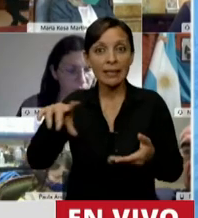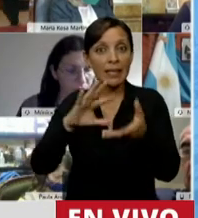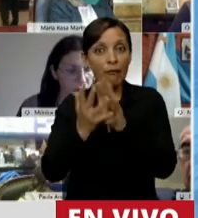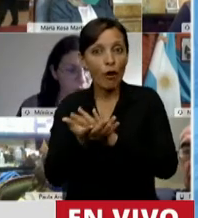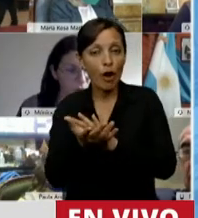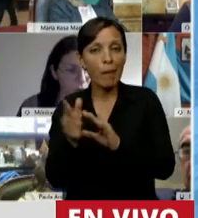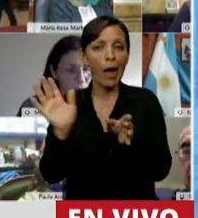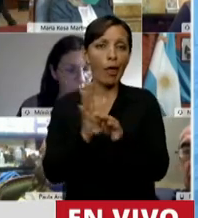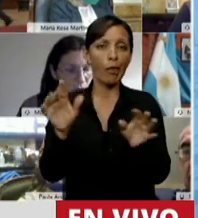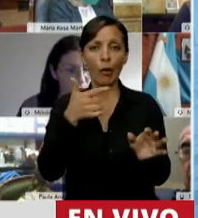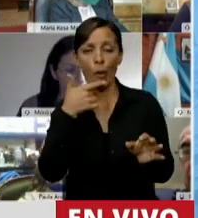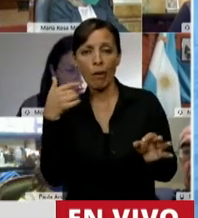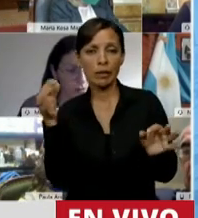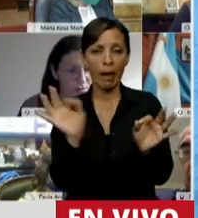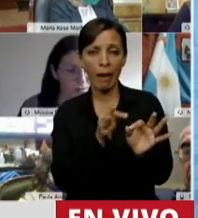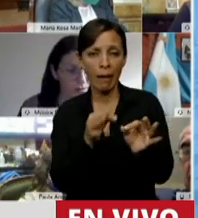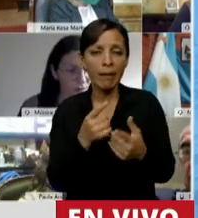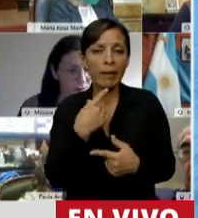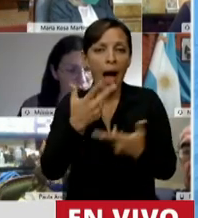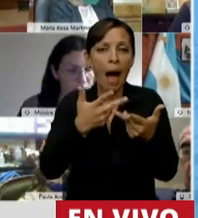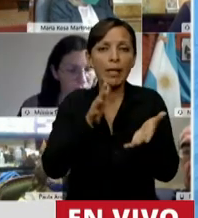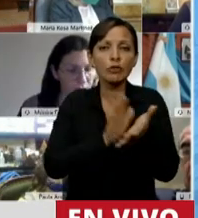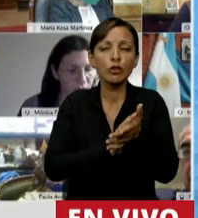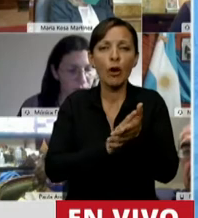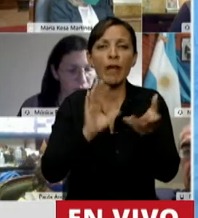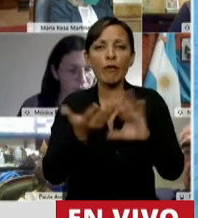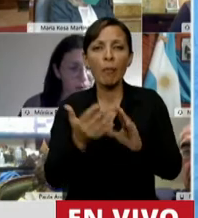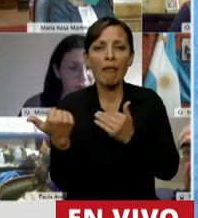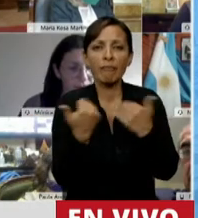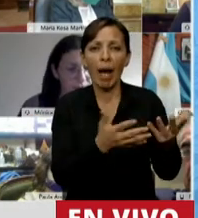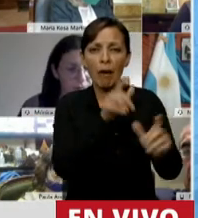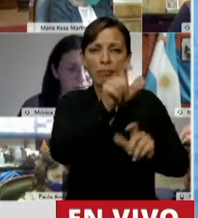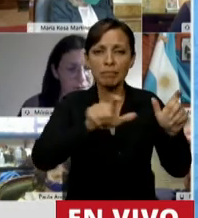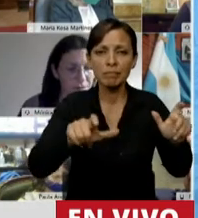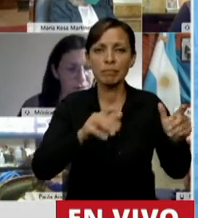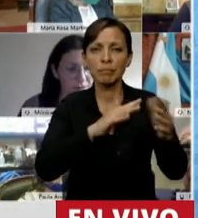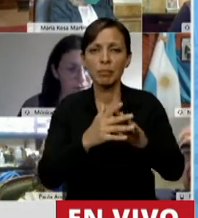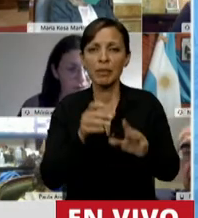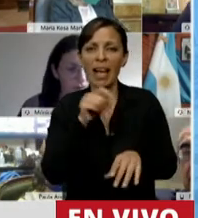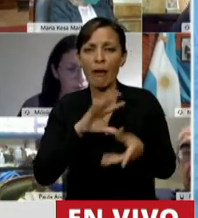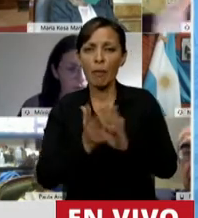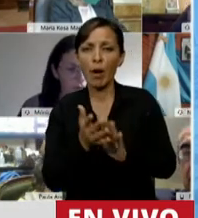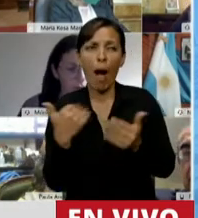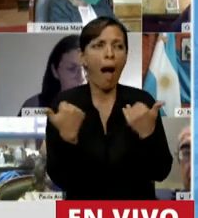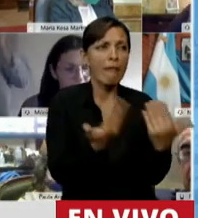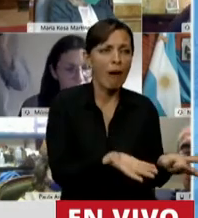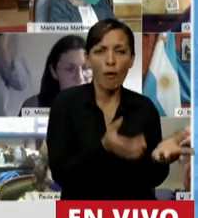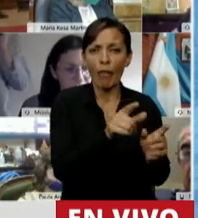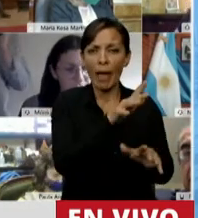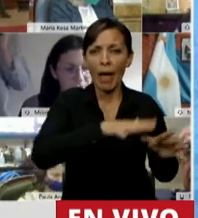ese romanticismo, nos hablan de populismo tributario. Nada más épico y nada más romántico que ese